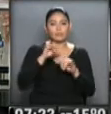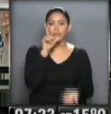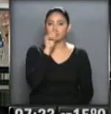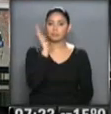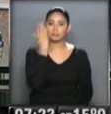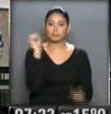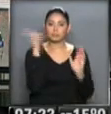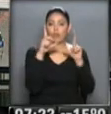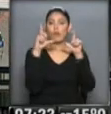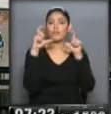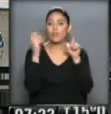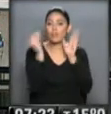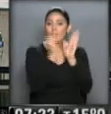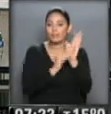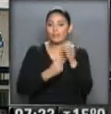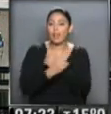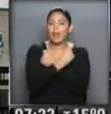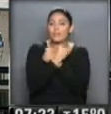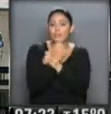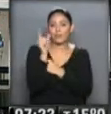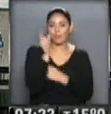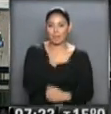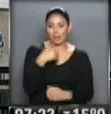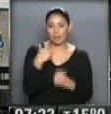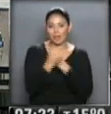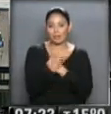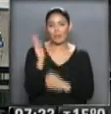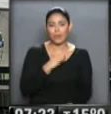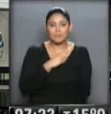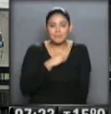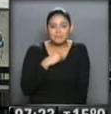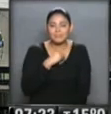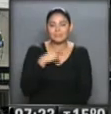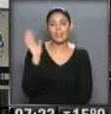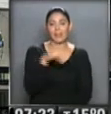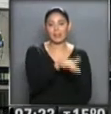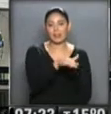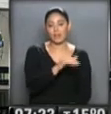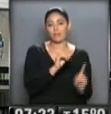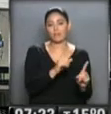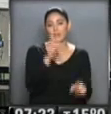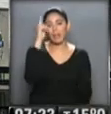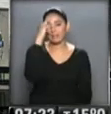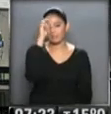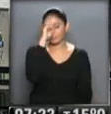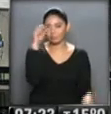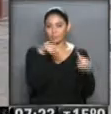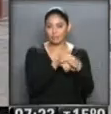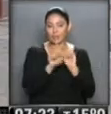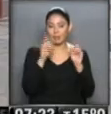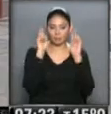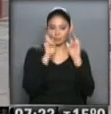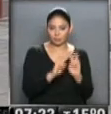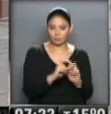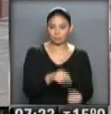sociales una foto con un profundo abrazo con su mamá que conmueve a todos. Renzo va a seguir internado y en observación.